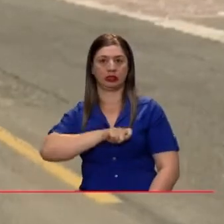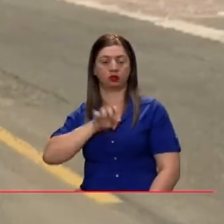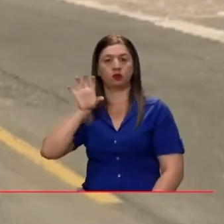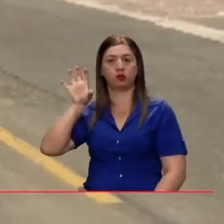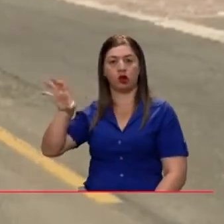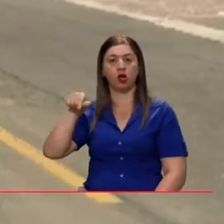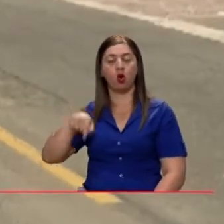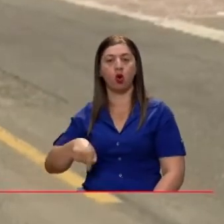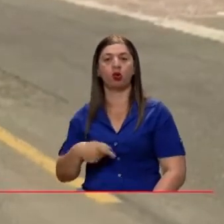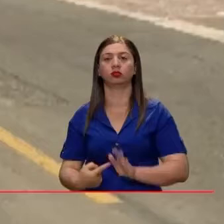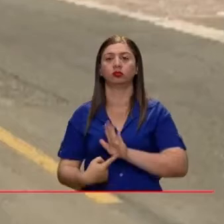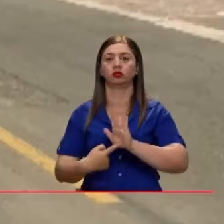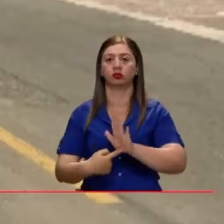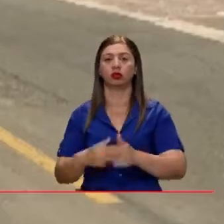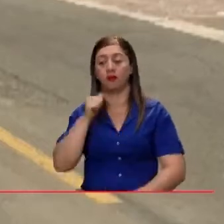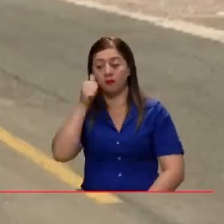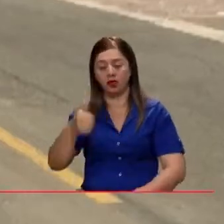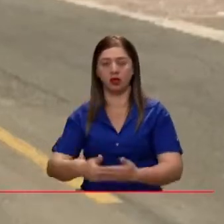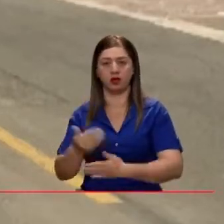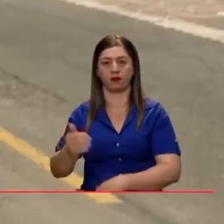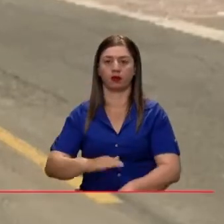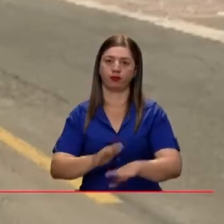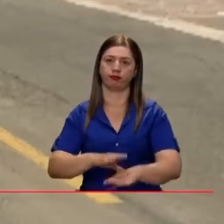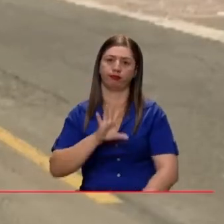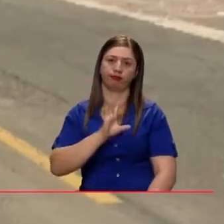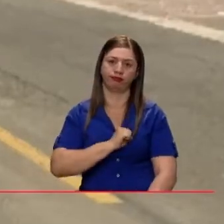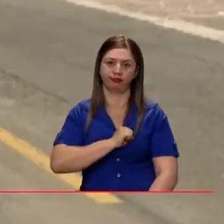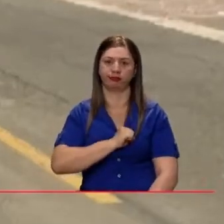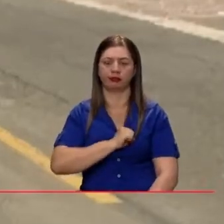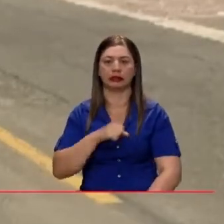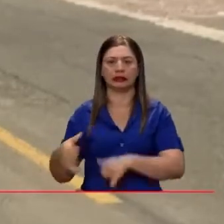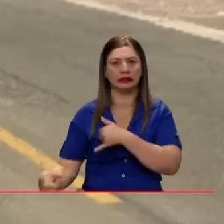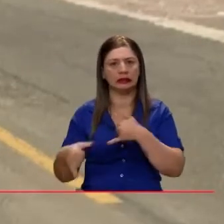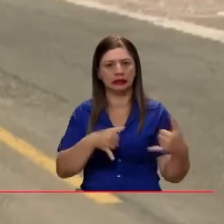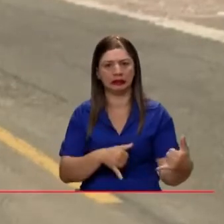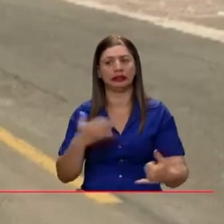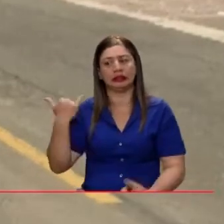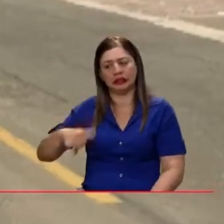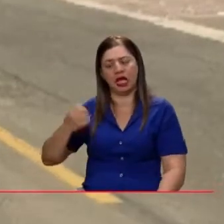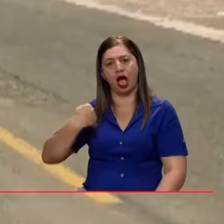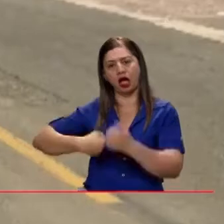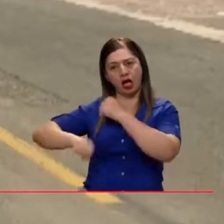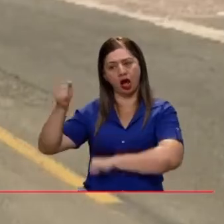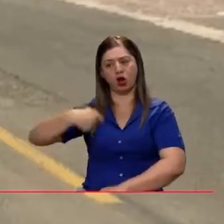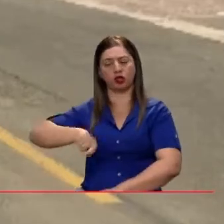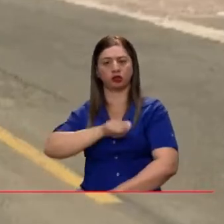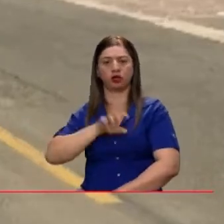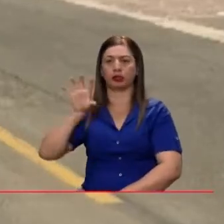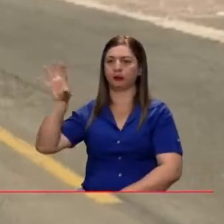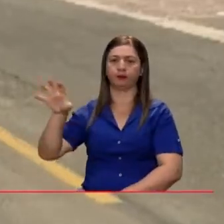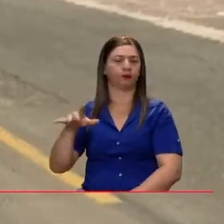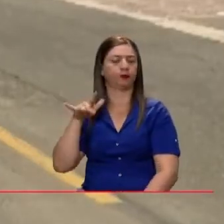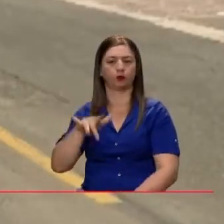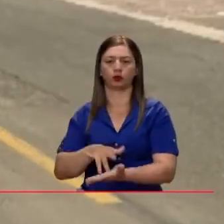presentada hoy en Países Bajos y arranca mañana. Noticia lamentable para un ciclista que ya ganó la Vuelta a España y que no va a participar por